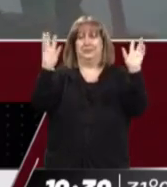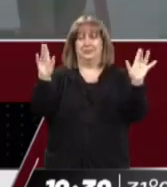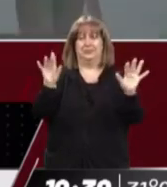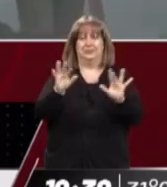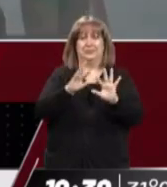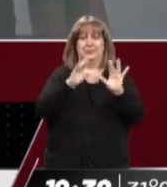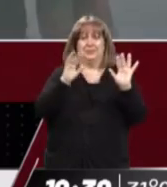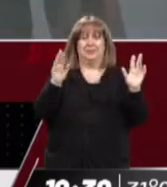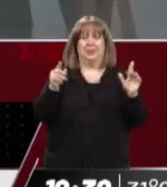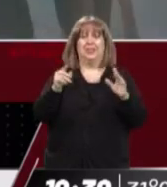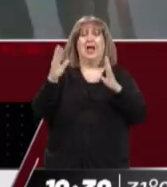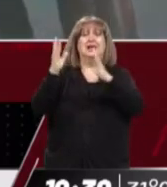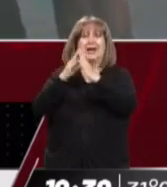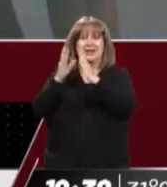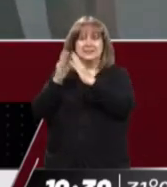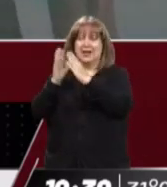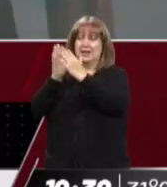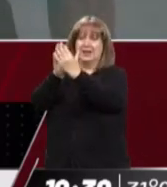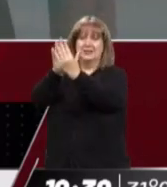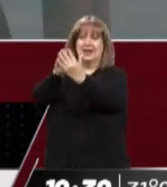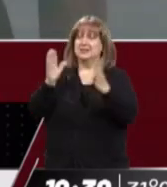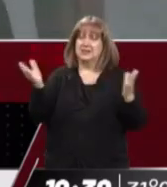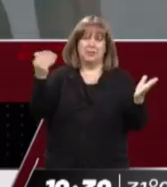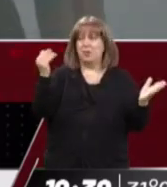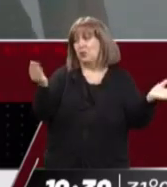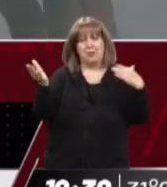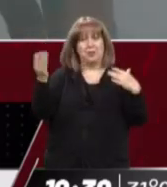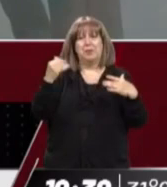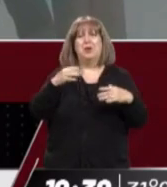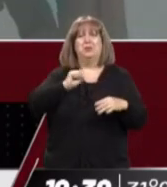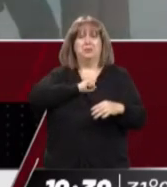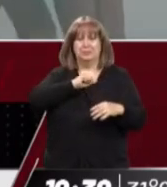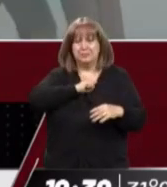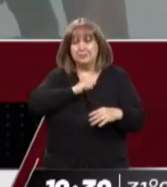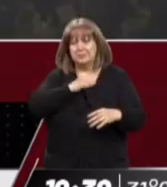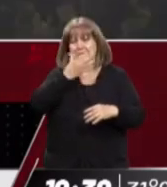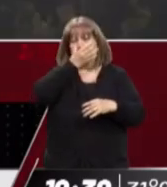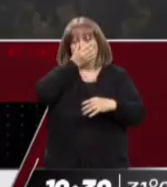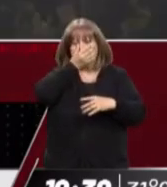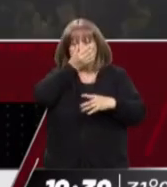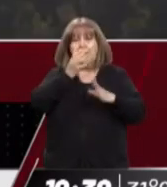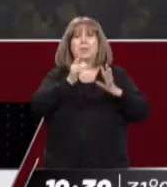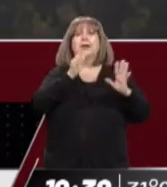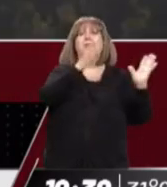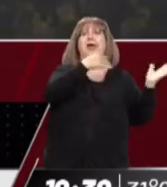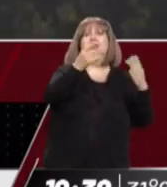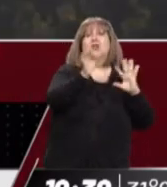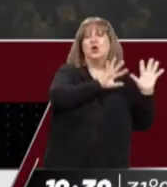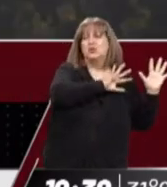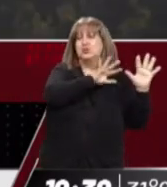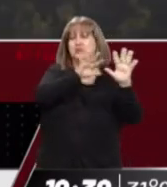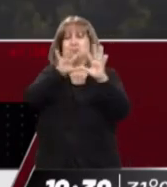una evacuación de todas las viviendas que están en la cercanía del pozo teniendo en cuenta la dirección del